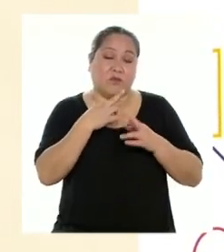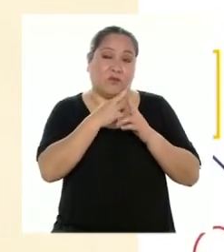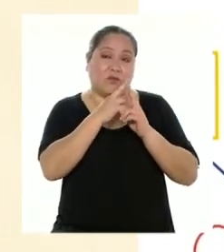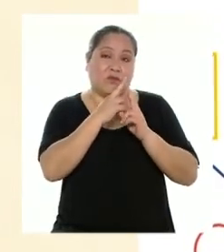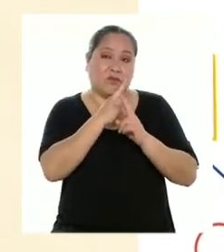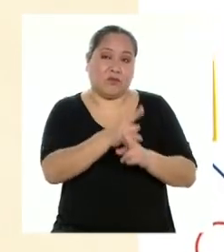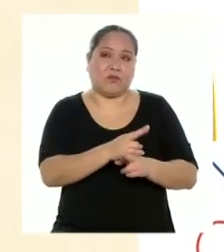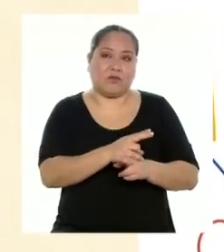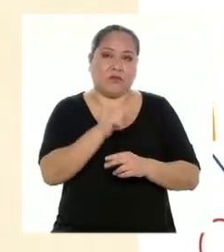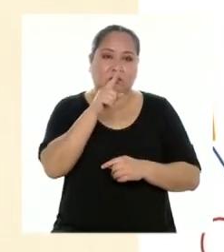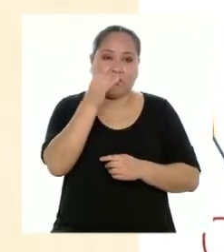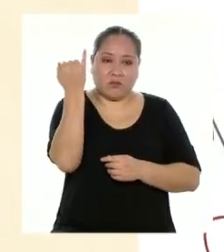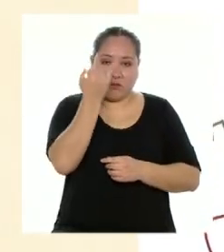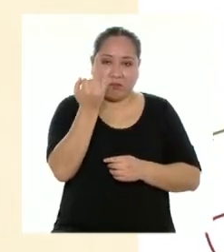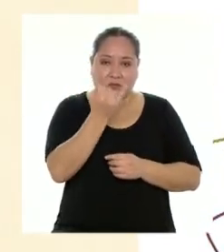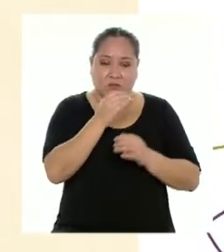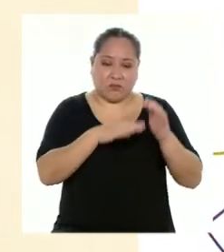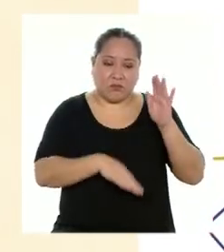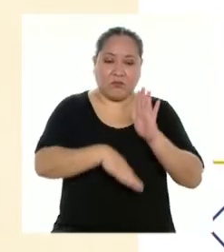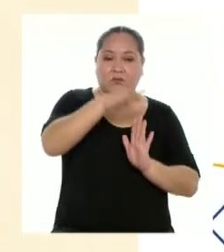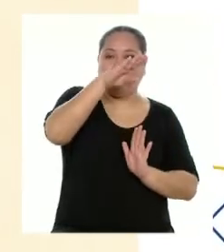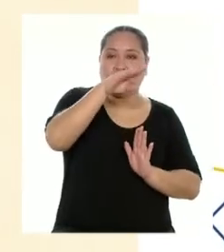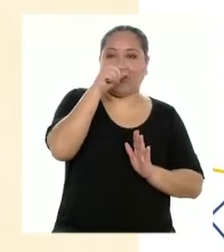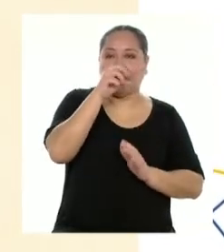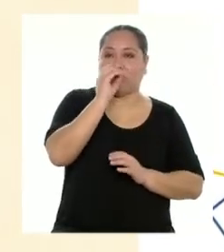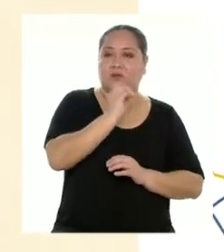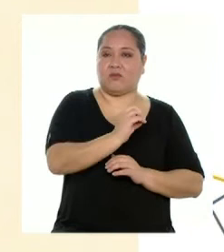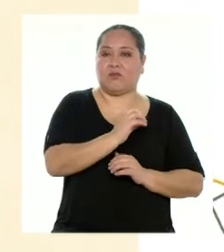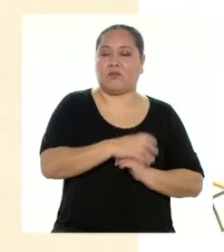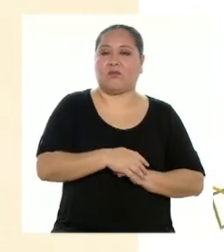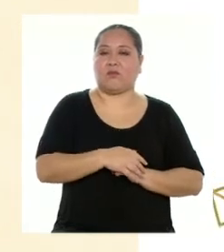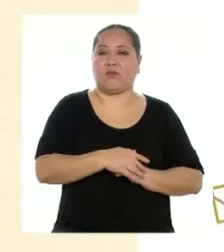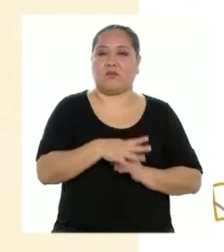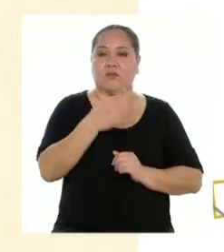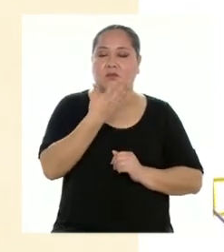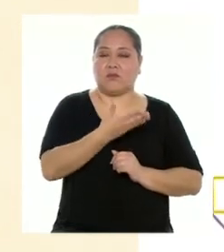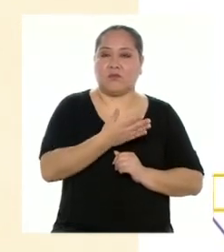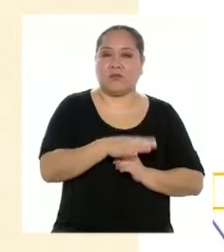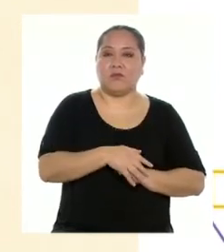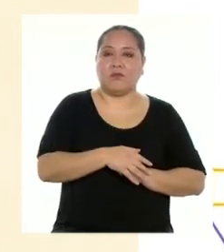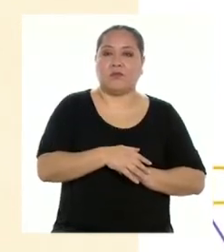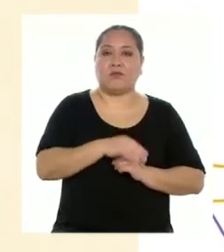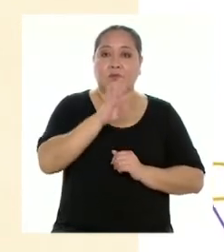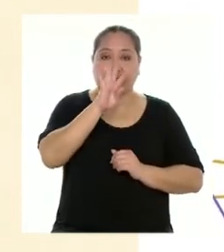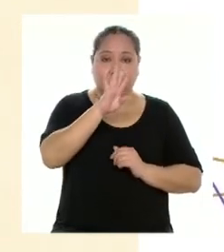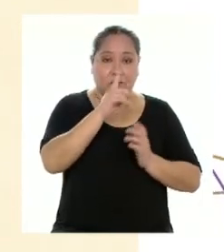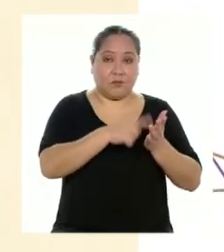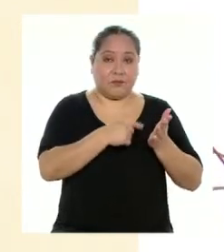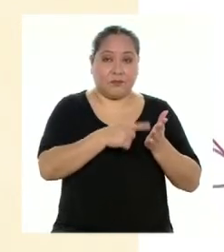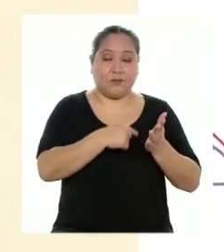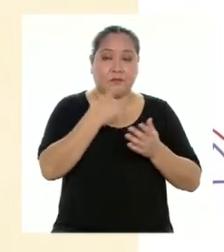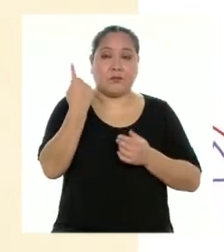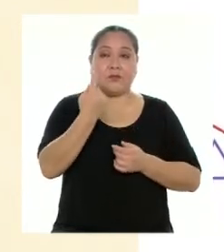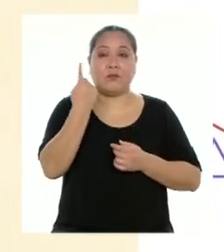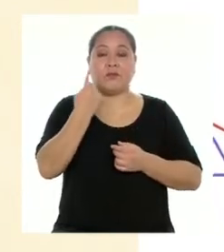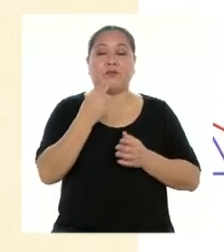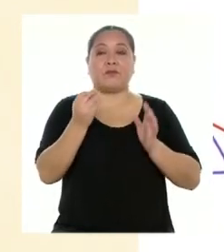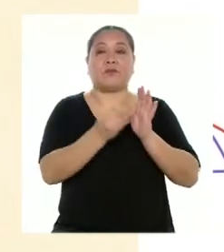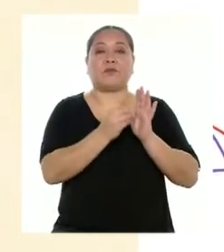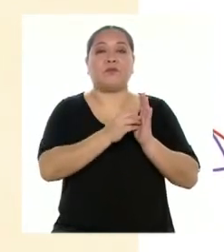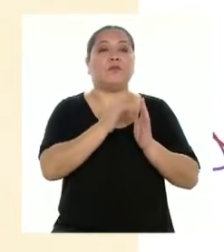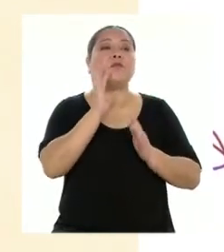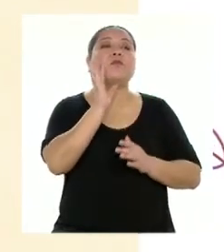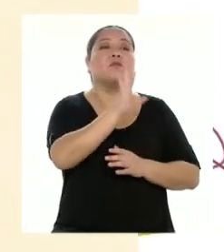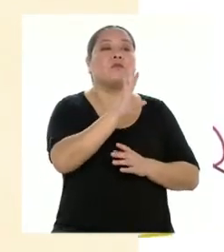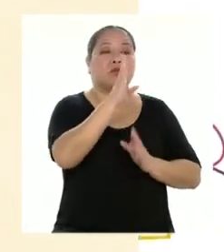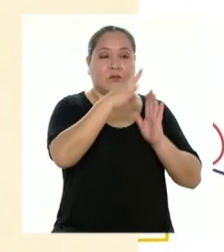dibujarla estarías indicando un valor superior a 0. Entonces, en la categoría 4 veces, solo podrás registrar los datos de tu